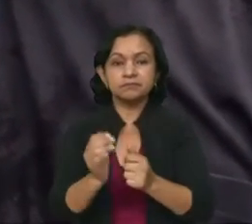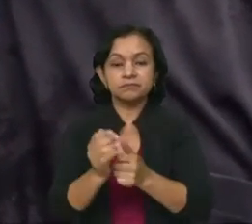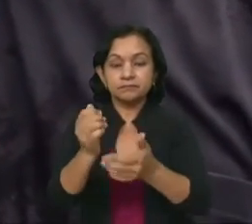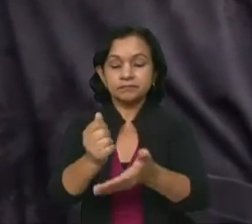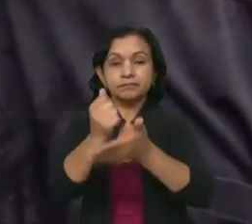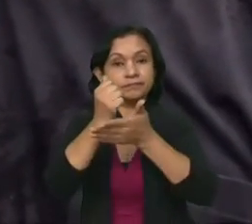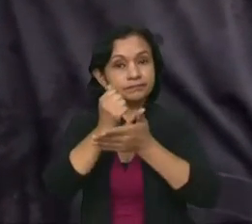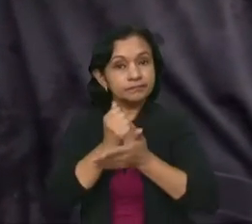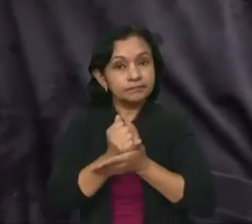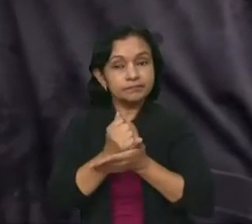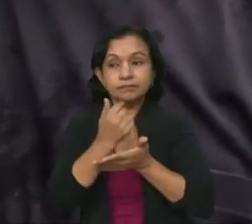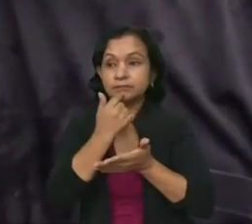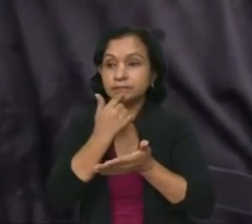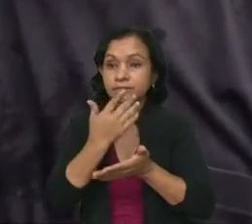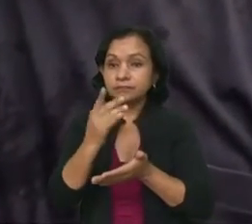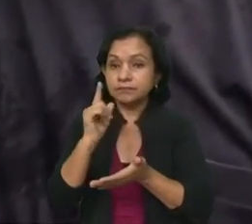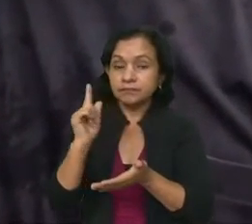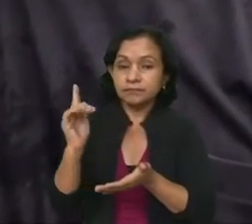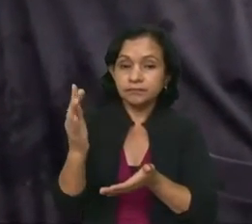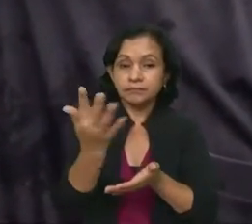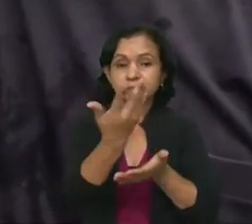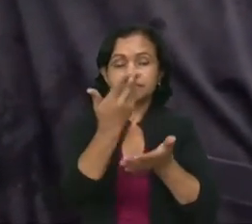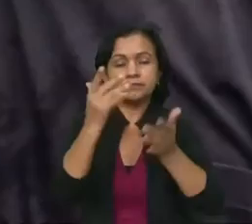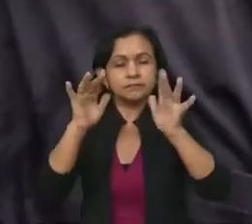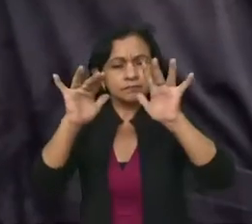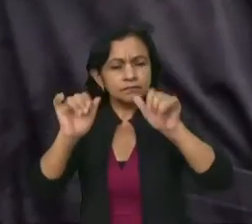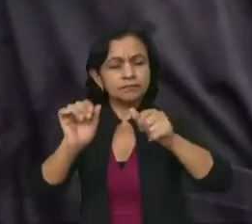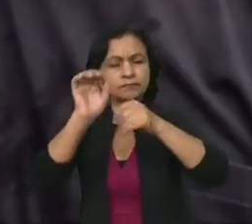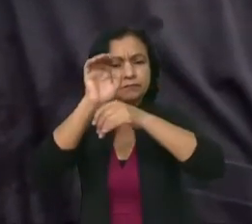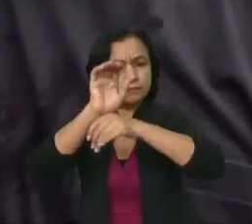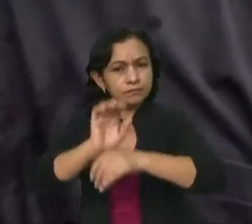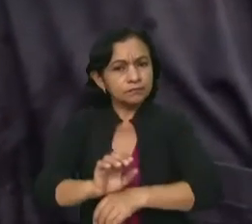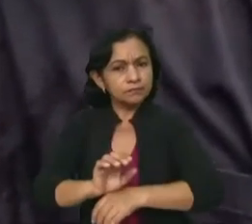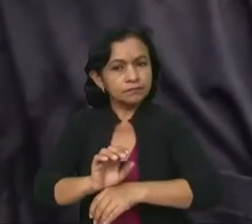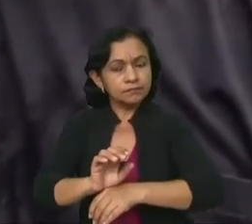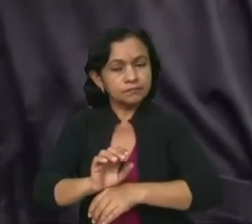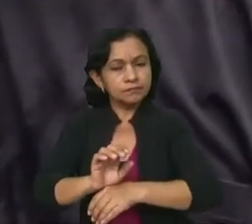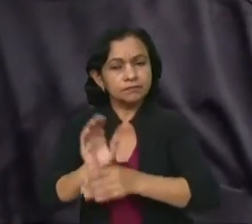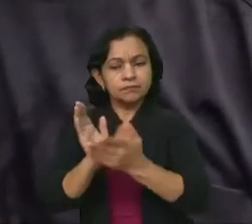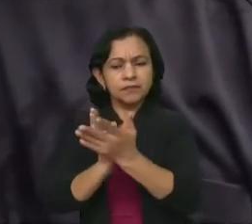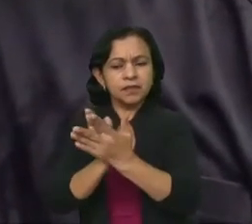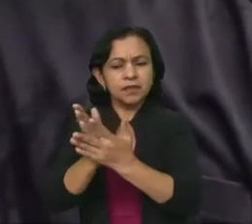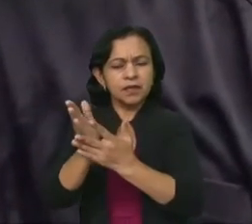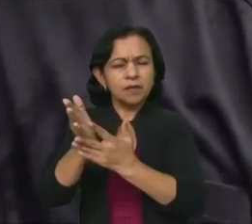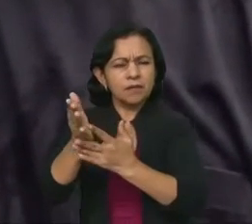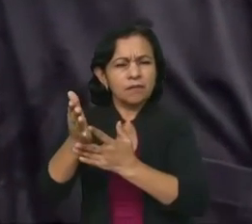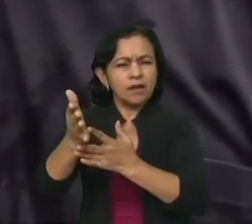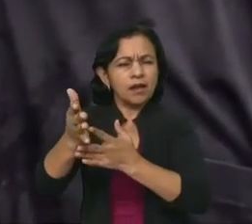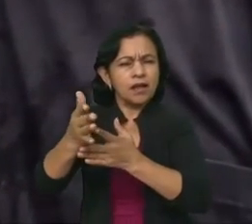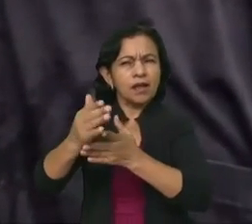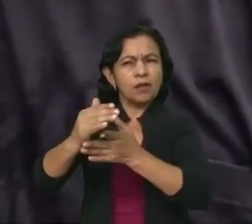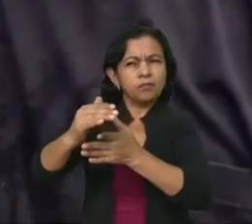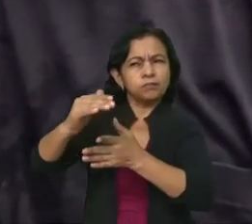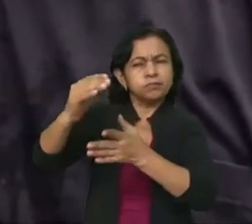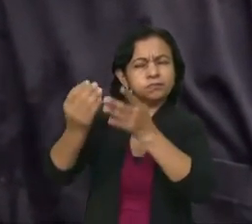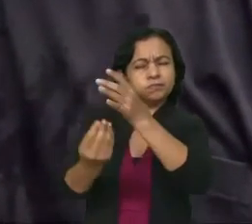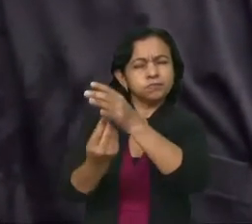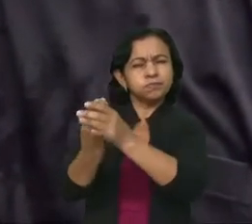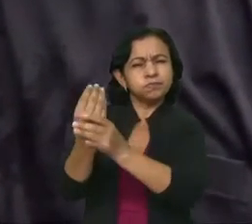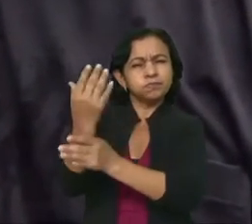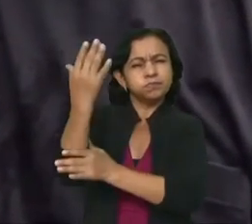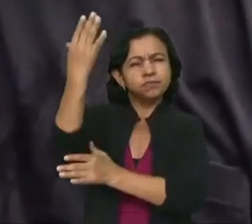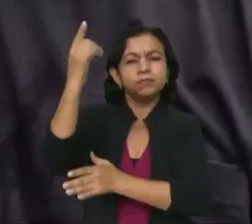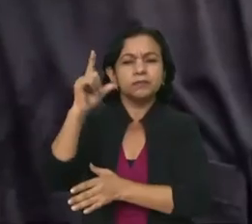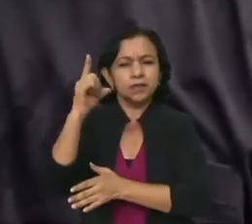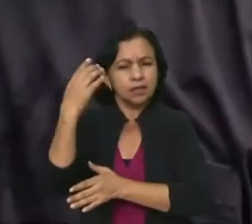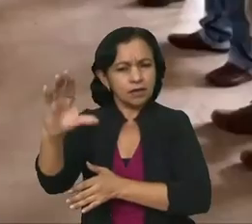uno de que nosotros estamos acostumbrados a sembrar lo que es el plátano gigante, que es el que funciona más en La